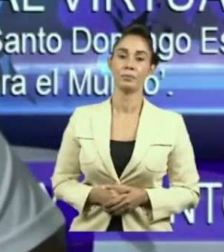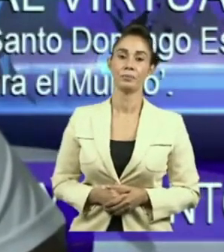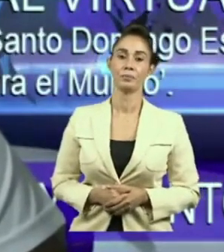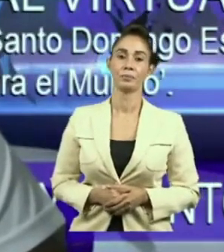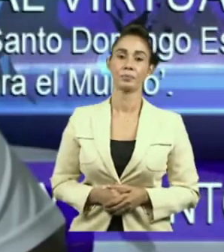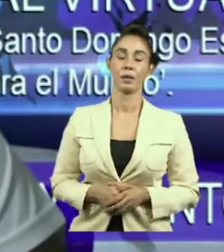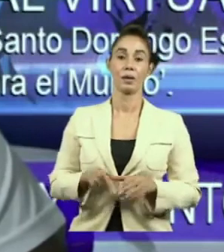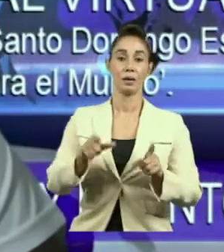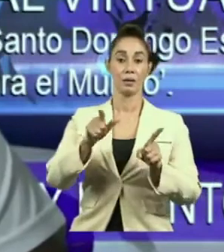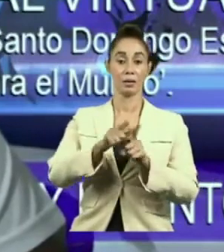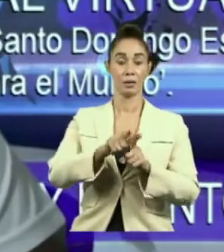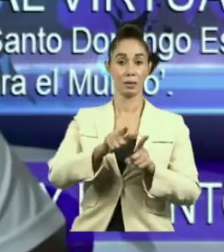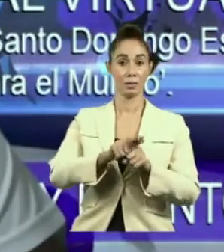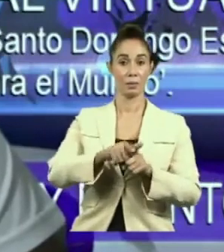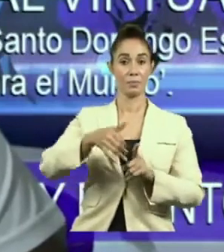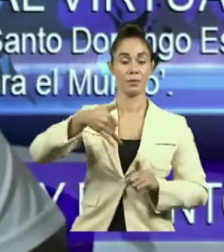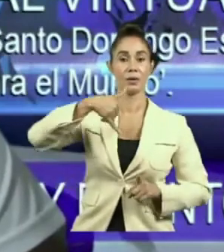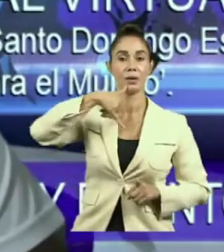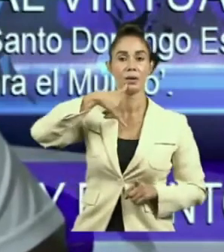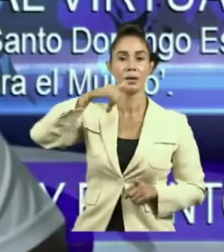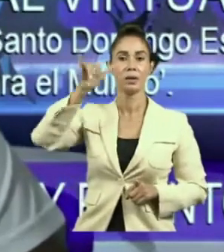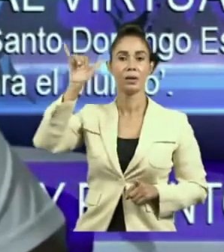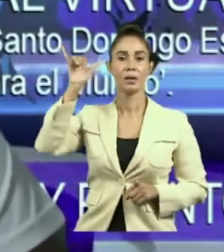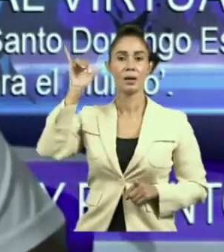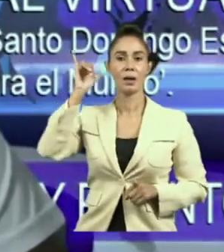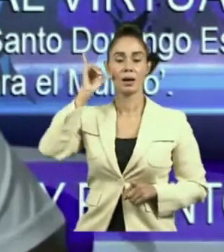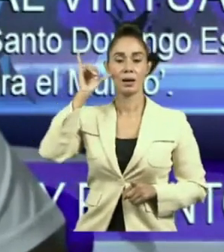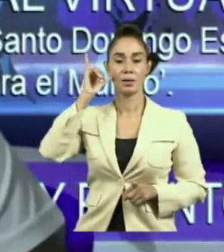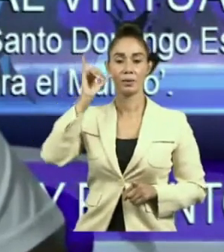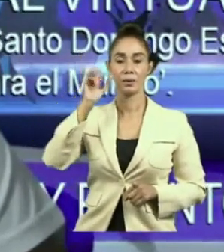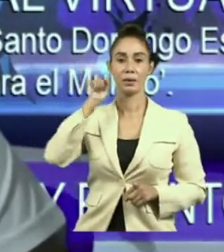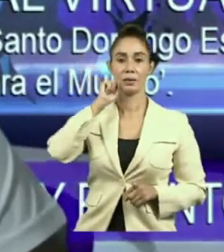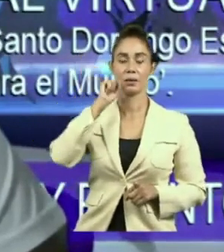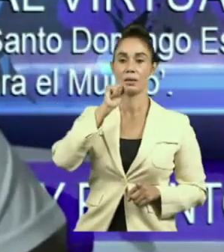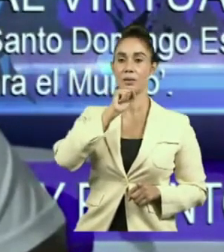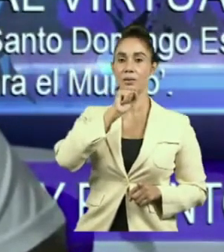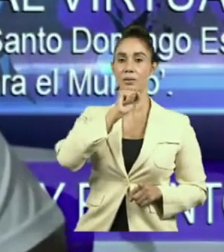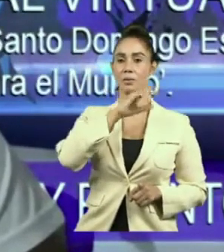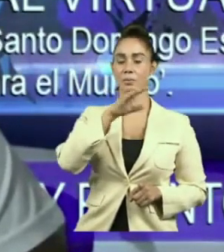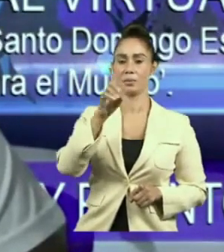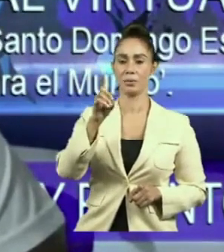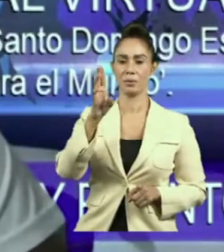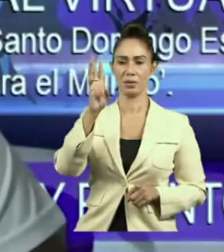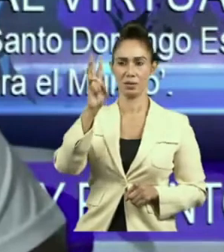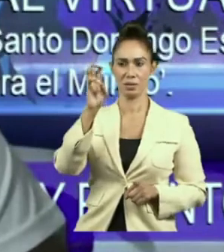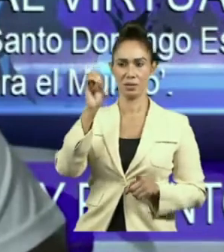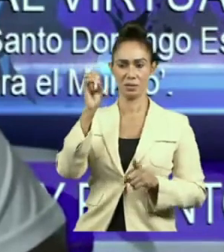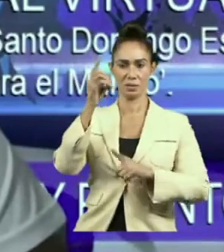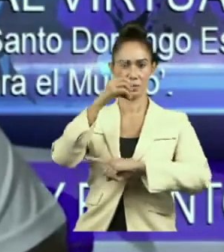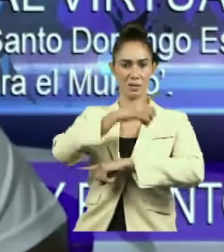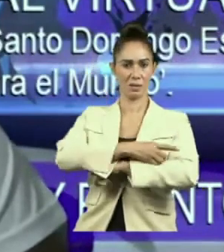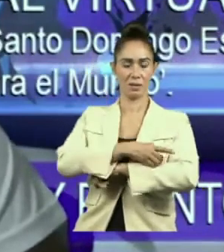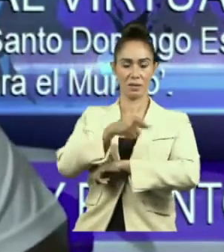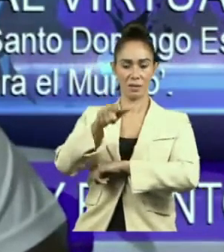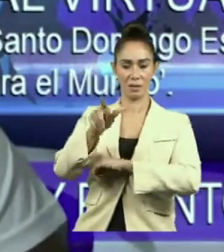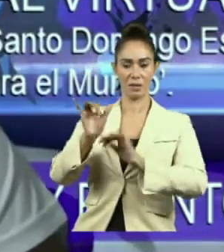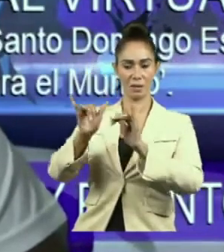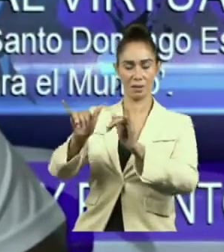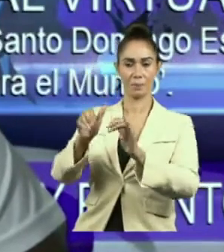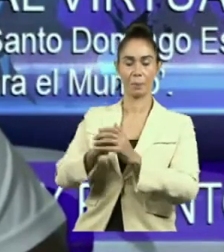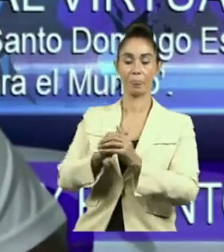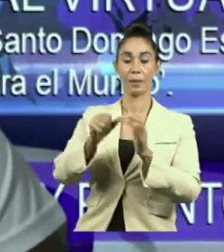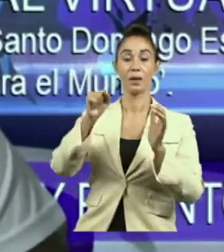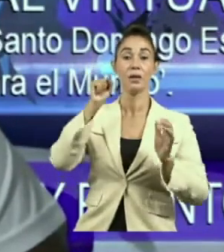asumir la cuarentena en 60 días para ayudar le preguntó en santo